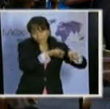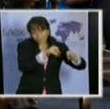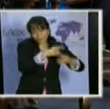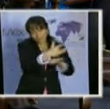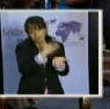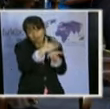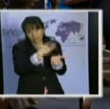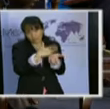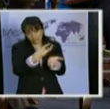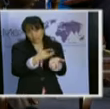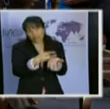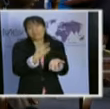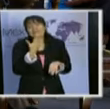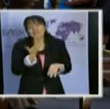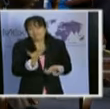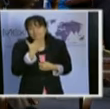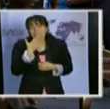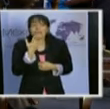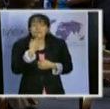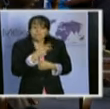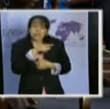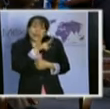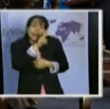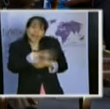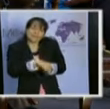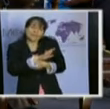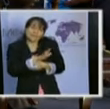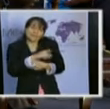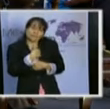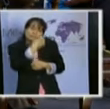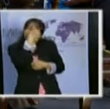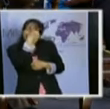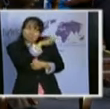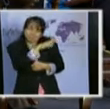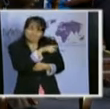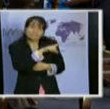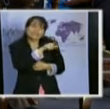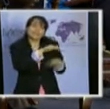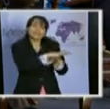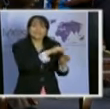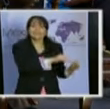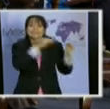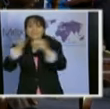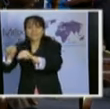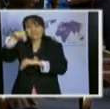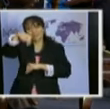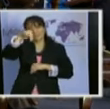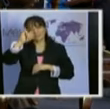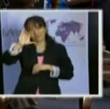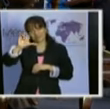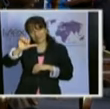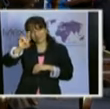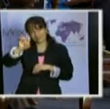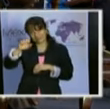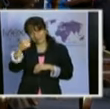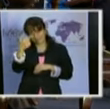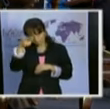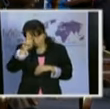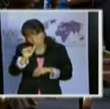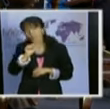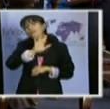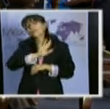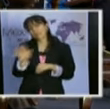extrañará, pero también estará haciendo un gran trabajo en Nicaragua y ya también la Cancillería, por supuesto, tendrá a otra